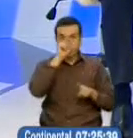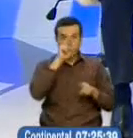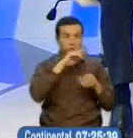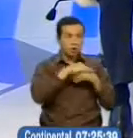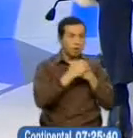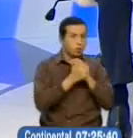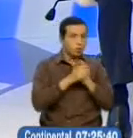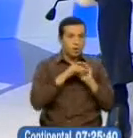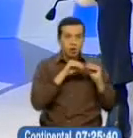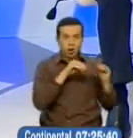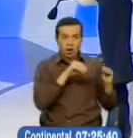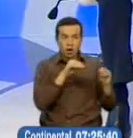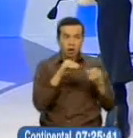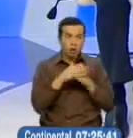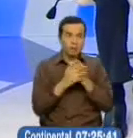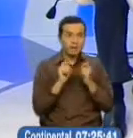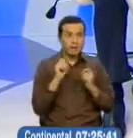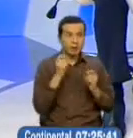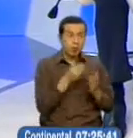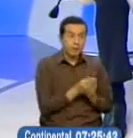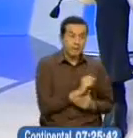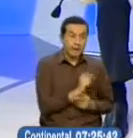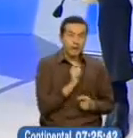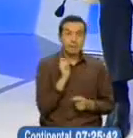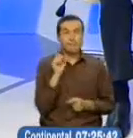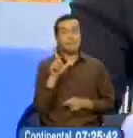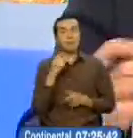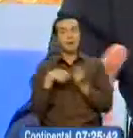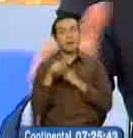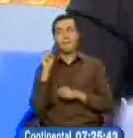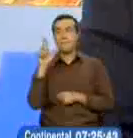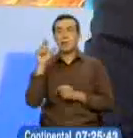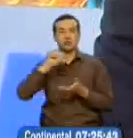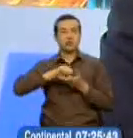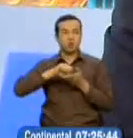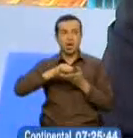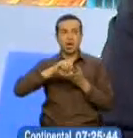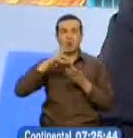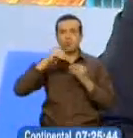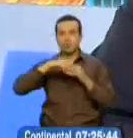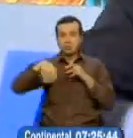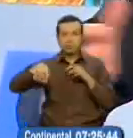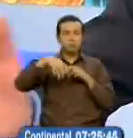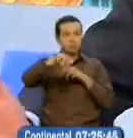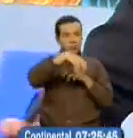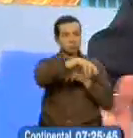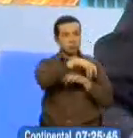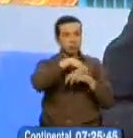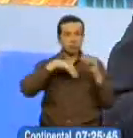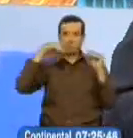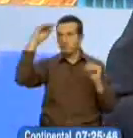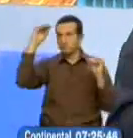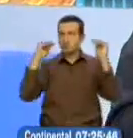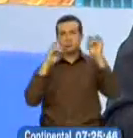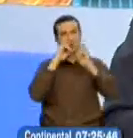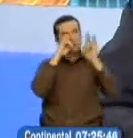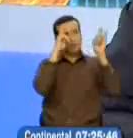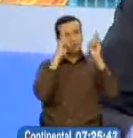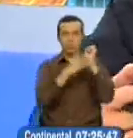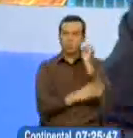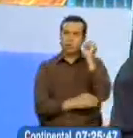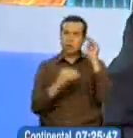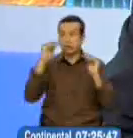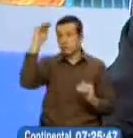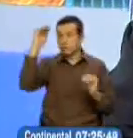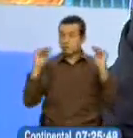suelo para que se pueda tener acceso y no que tengamos varias ciudades dentro de una ciudad con distintos estratos que sí, puede ser una realidad,